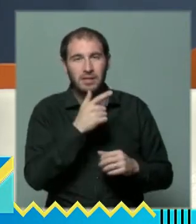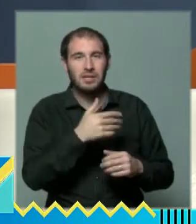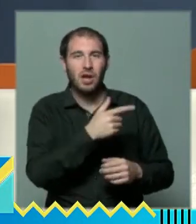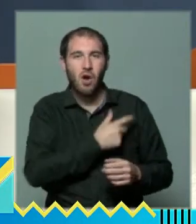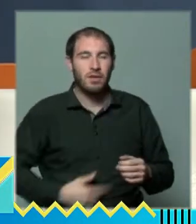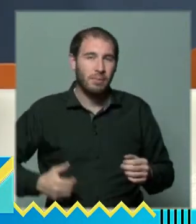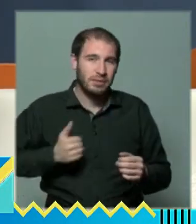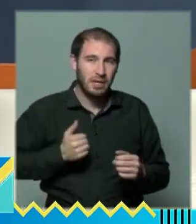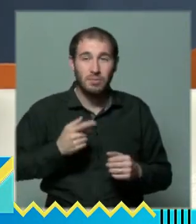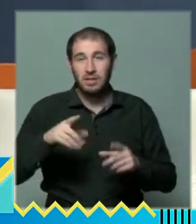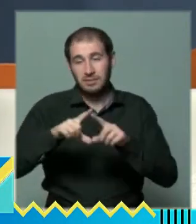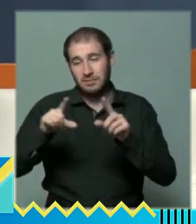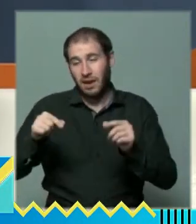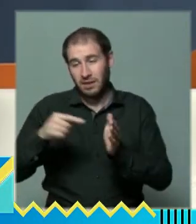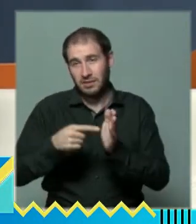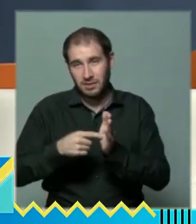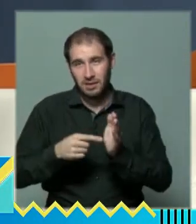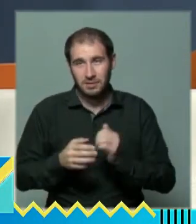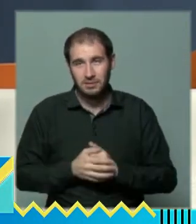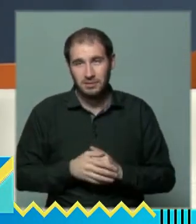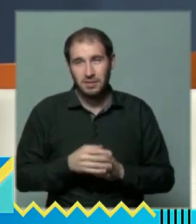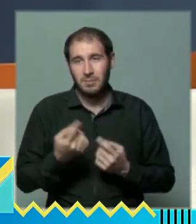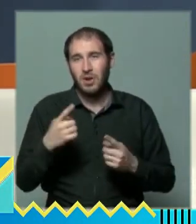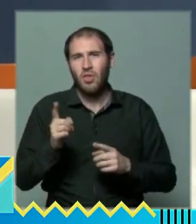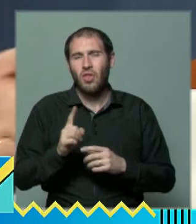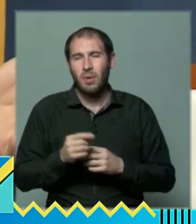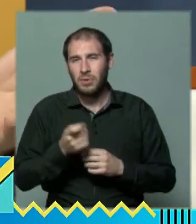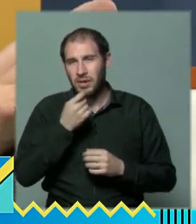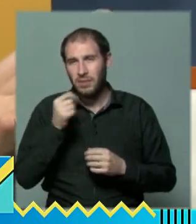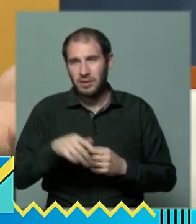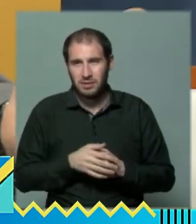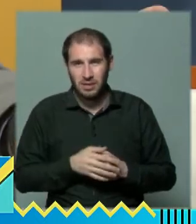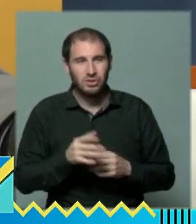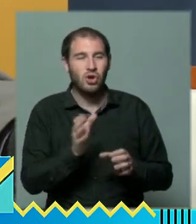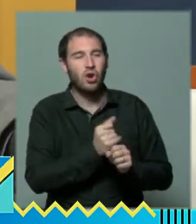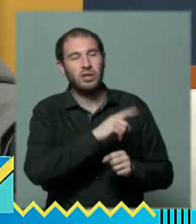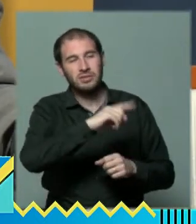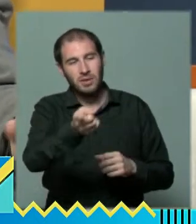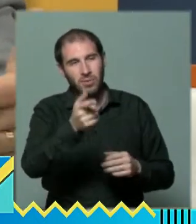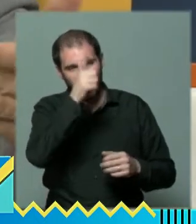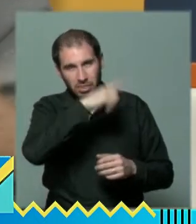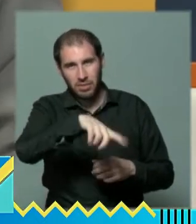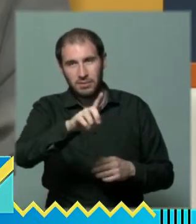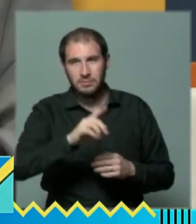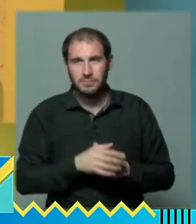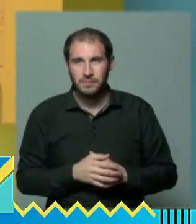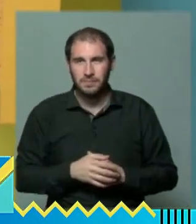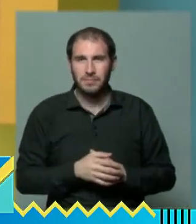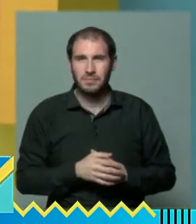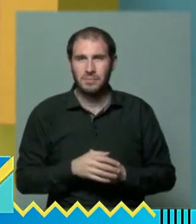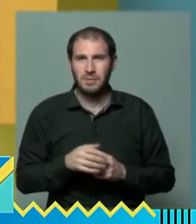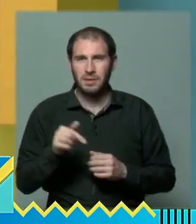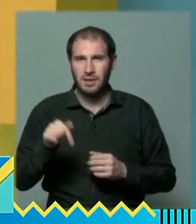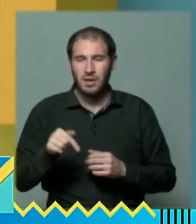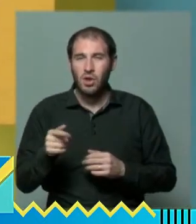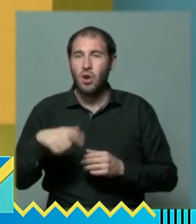dictadura porque militar. vos tenés la tarjeta y vos tenés la tarjeta A y los listo. que no Pero es demuestran que han dictadura pagado, militar, a los ver, llevan en colectivo cuando hasta nosotros la éramos chicos, comisaría, cuando tienen que estar cuando horas en la nosotros éramos, comisaría, cuando es un